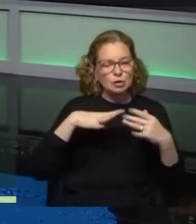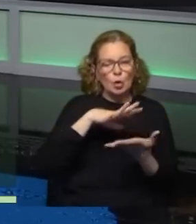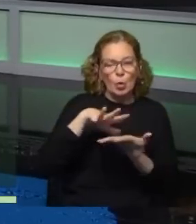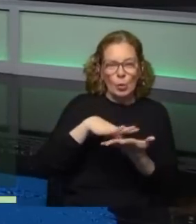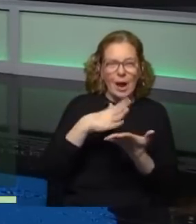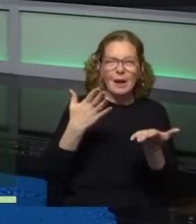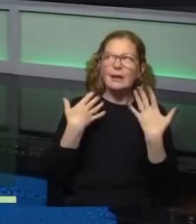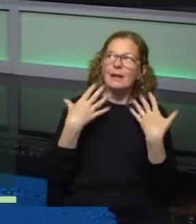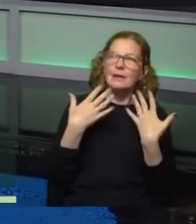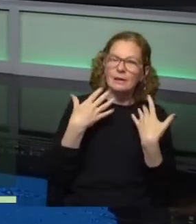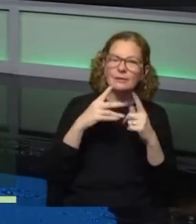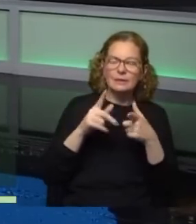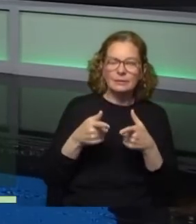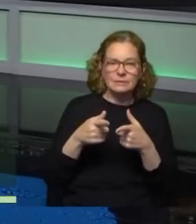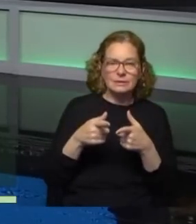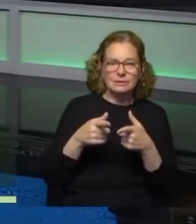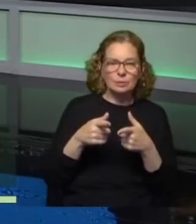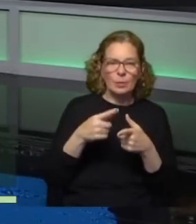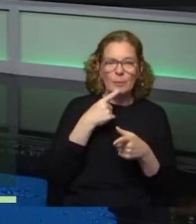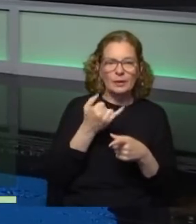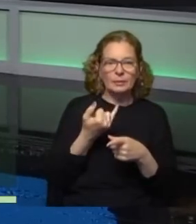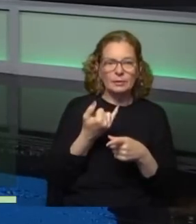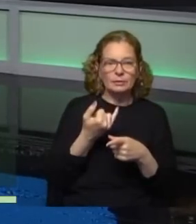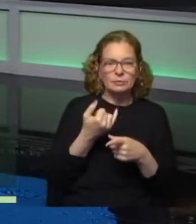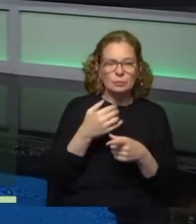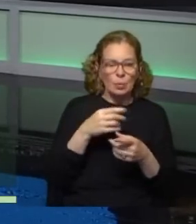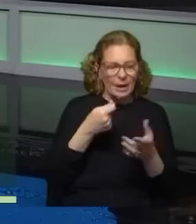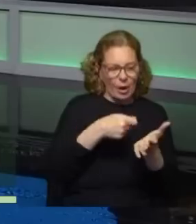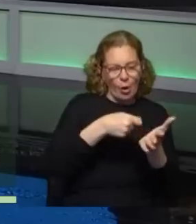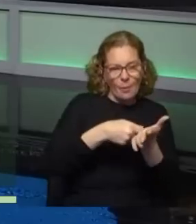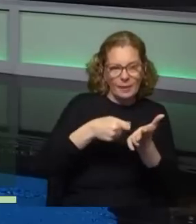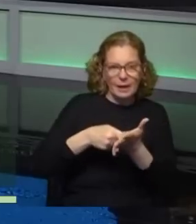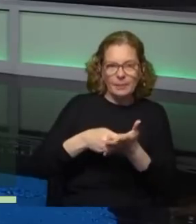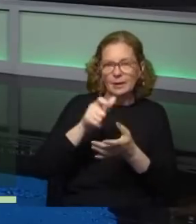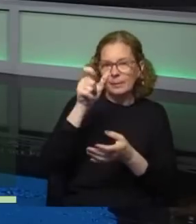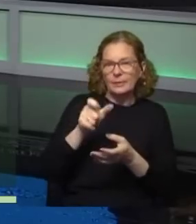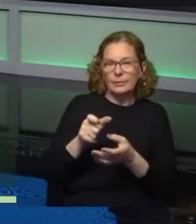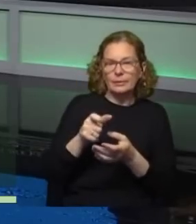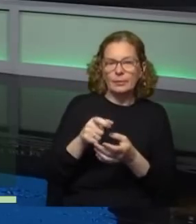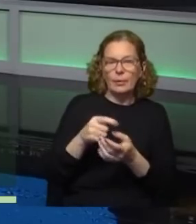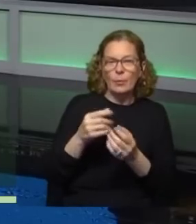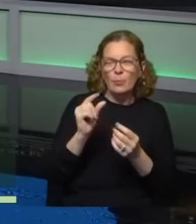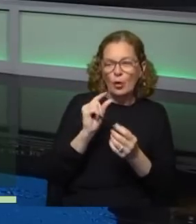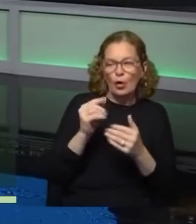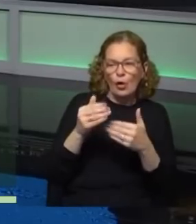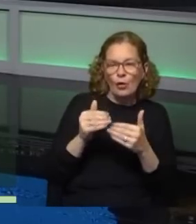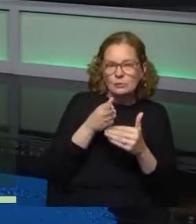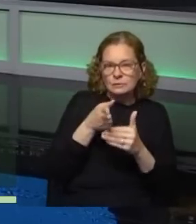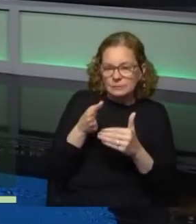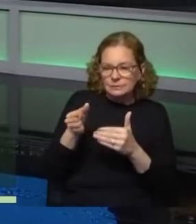al aire libre también en vertical bueno locales comerciales todo para que la gente se tenga que mover lo menos posible